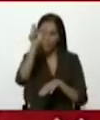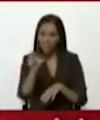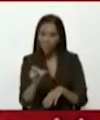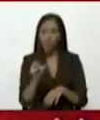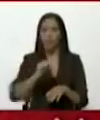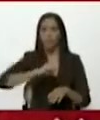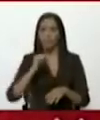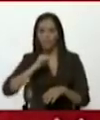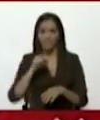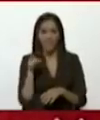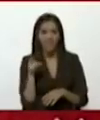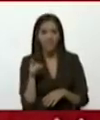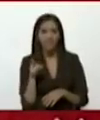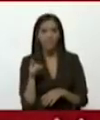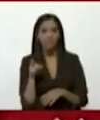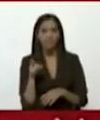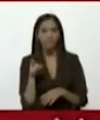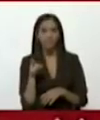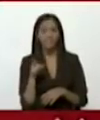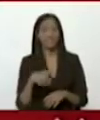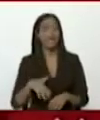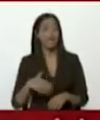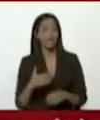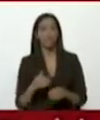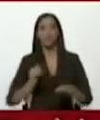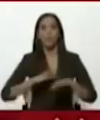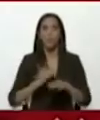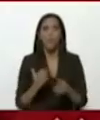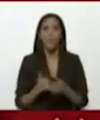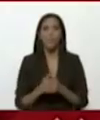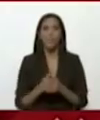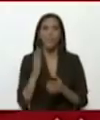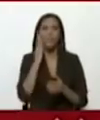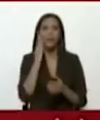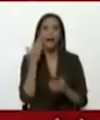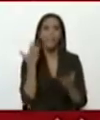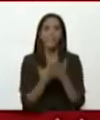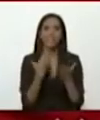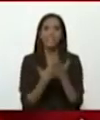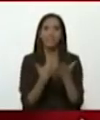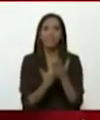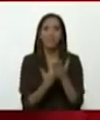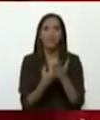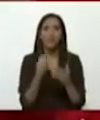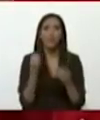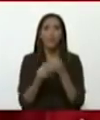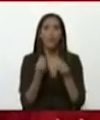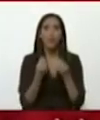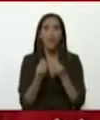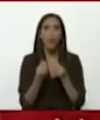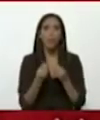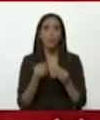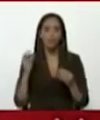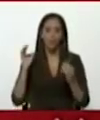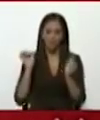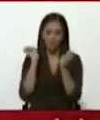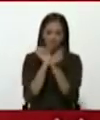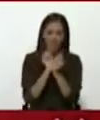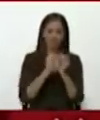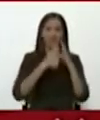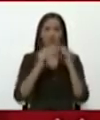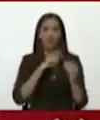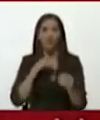inspector Valladares. ¿Ves? Qué arrecho. Porque mi mamá presenció cómo te torturaba. Cómo nos llevaron a todos